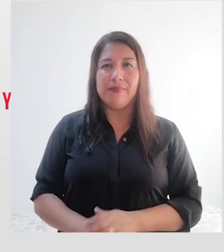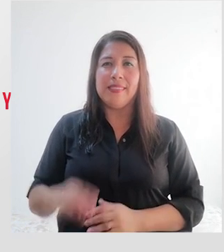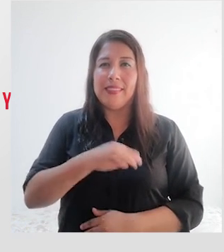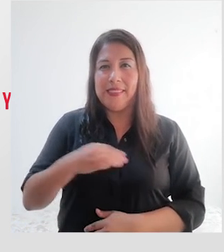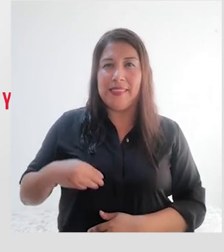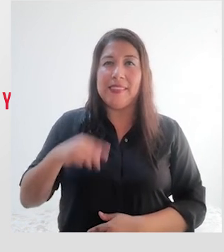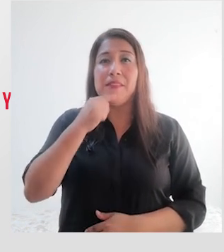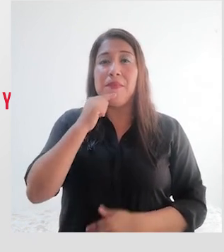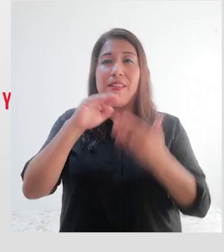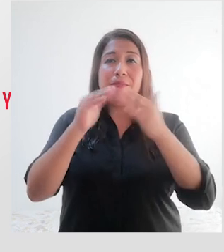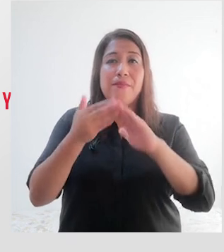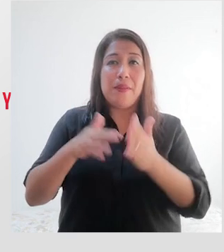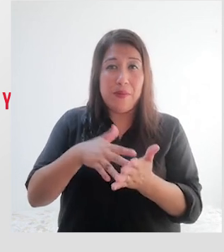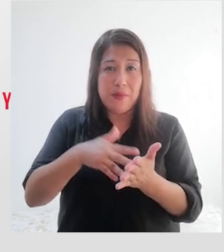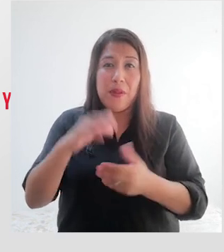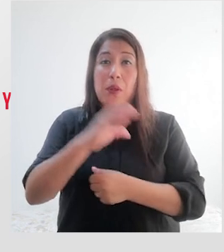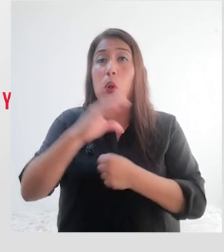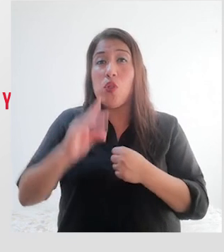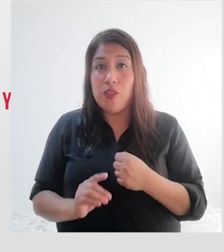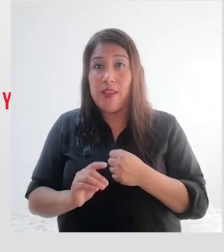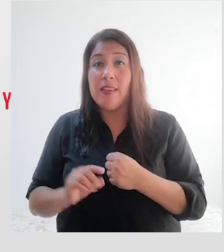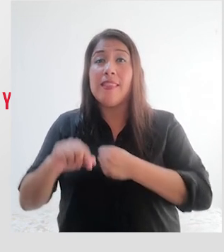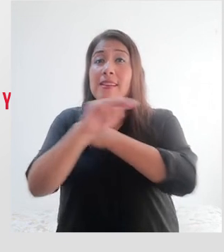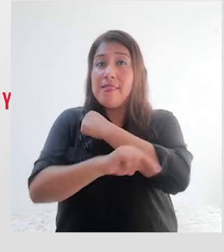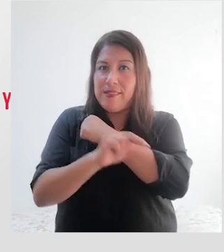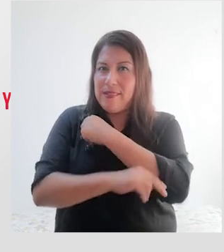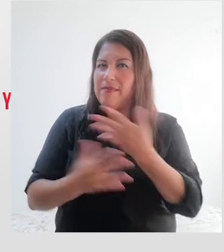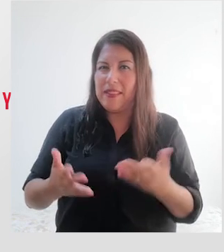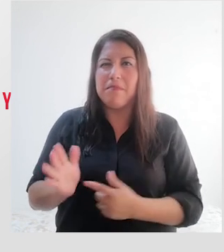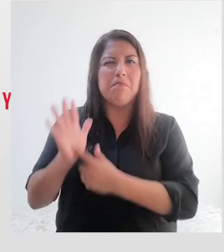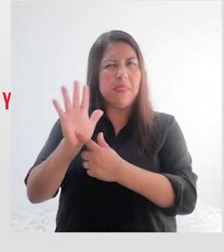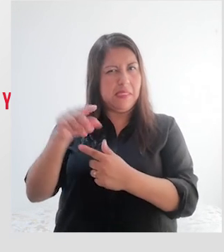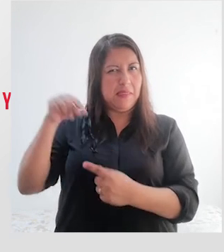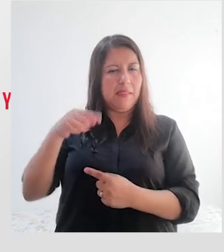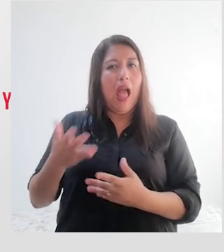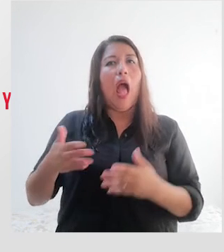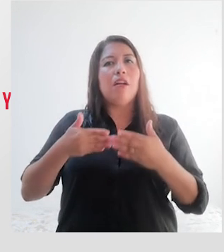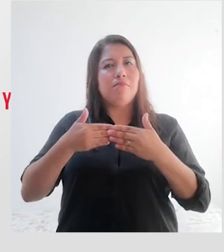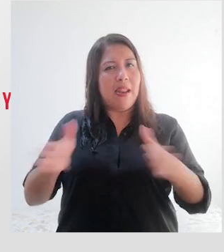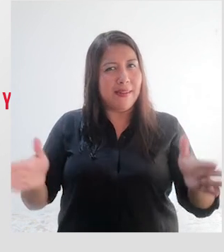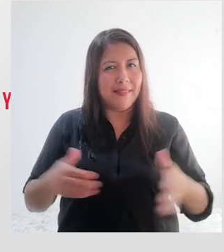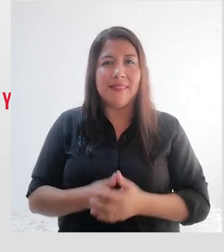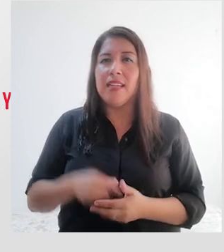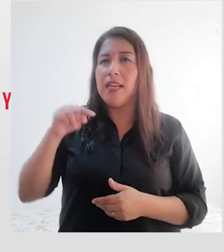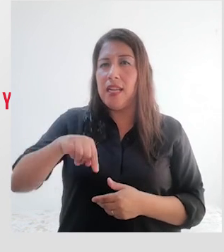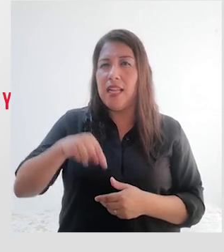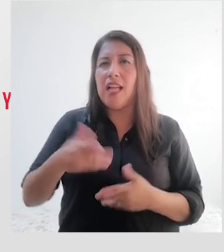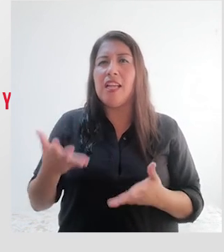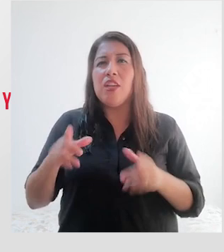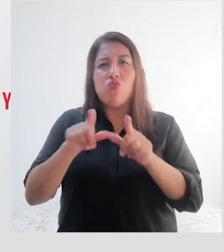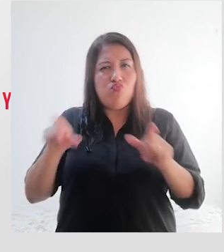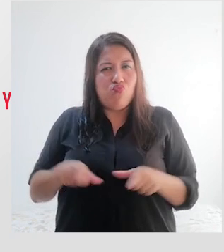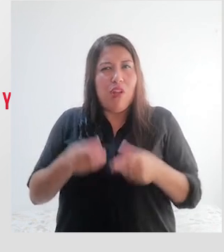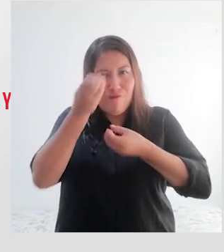El Ministerio de la Mujer y Poblaciones Vulnerables, Conadis y Nacional, presentaron Sin Barreras, un